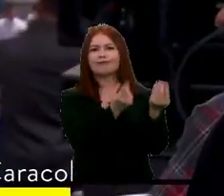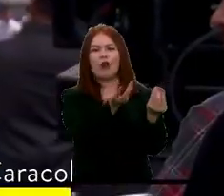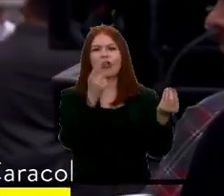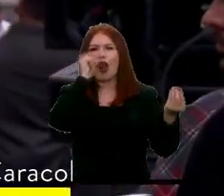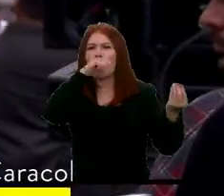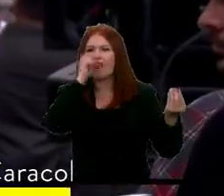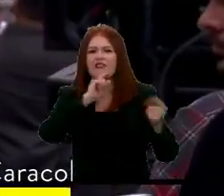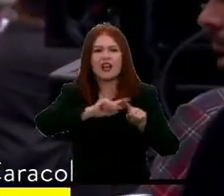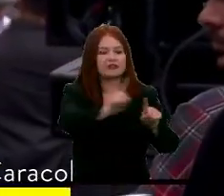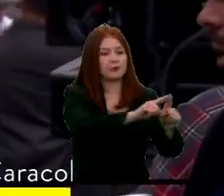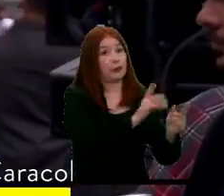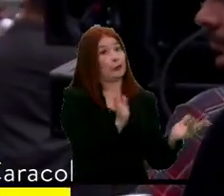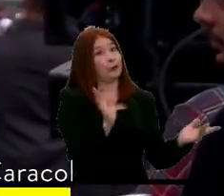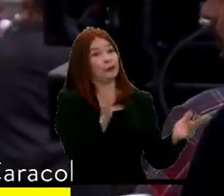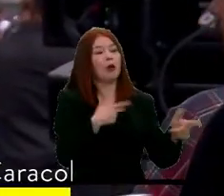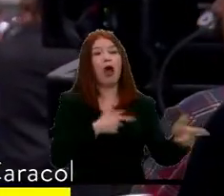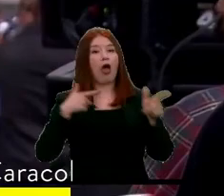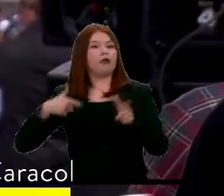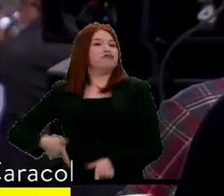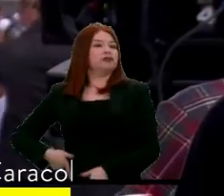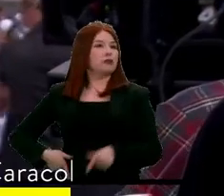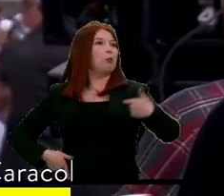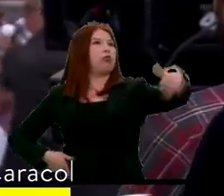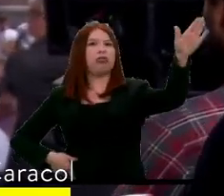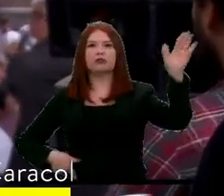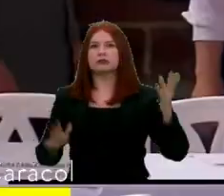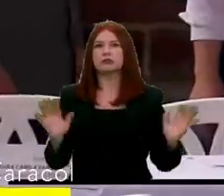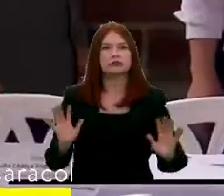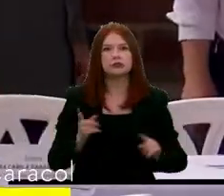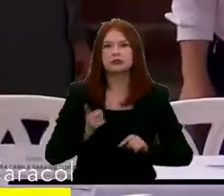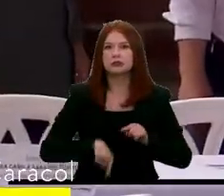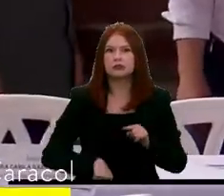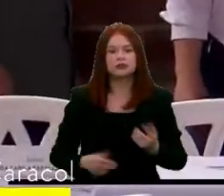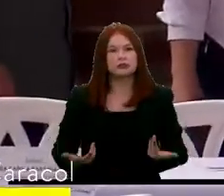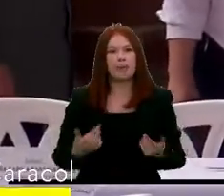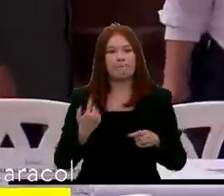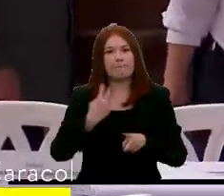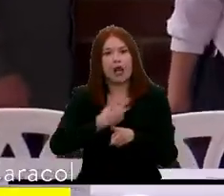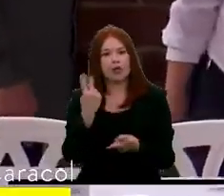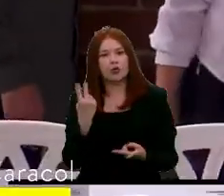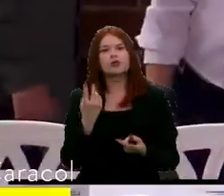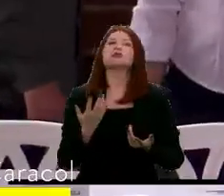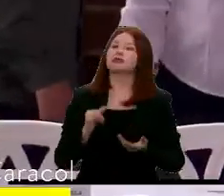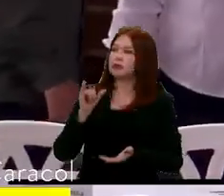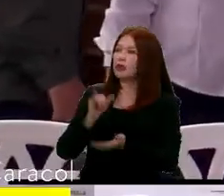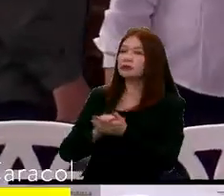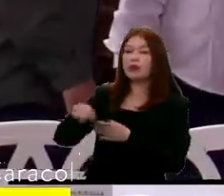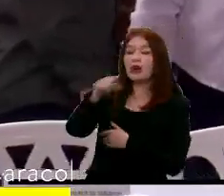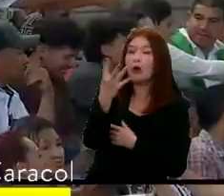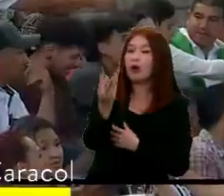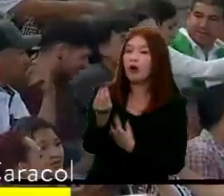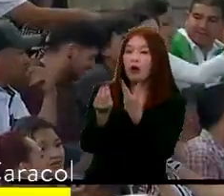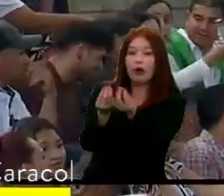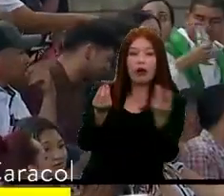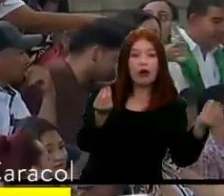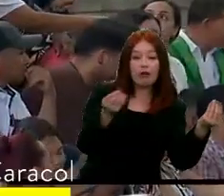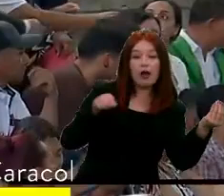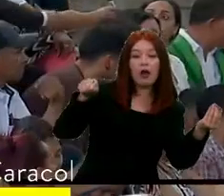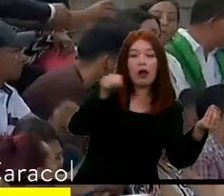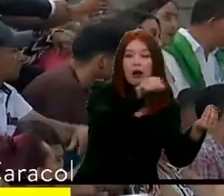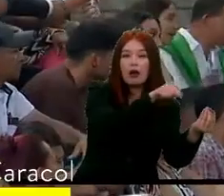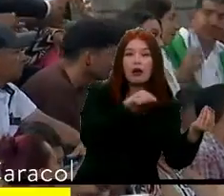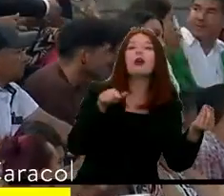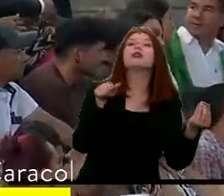narcotraficantes. El alto comisionado para la paz, Danilo Rueda, también dejó clara parte de las condiciones para el sometimiento de las bandas criminales, a pesar de que el proceso